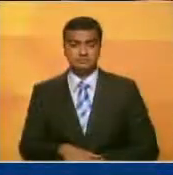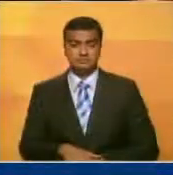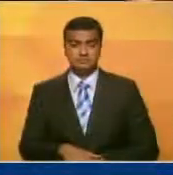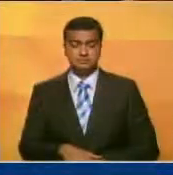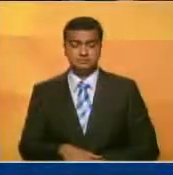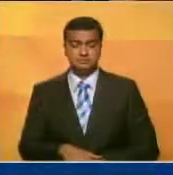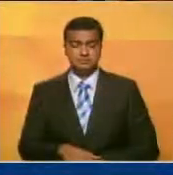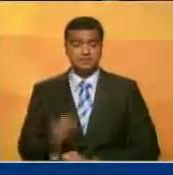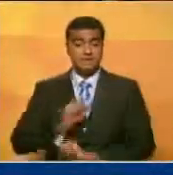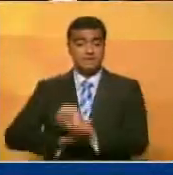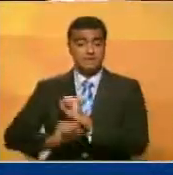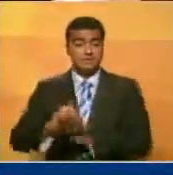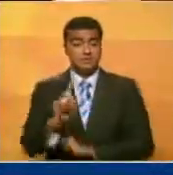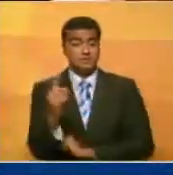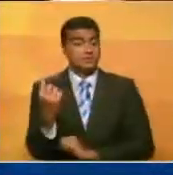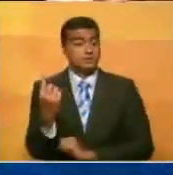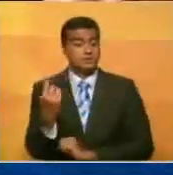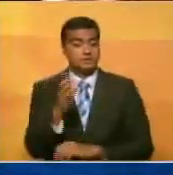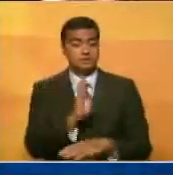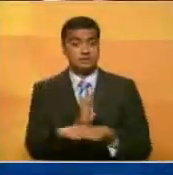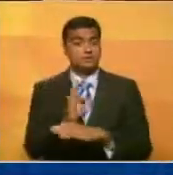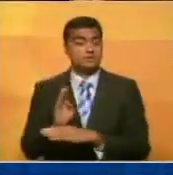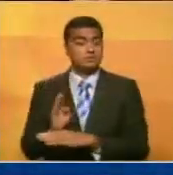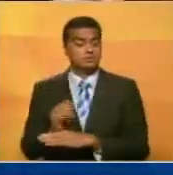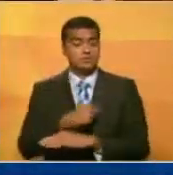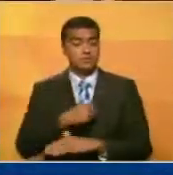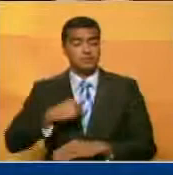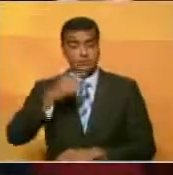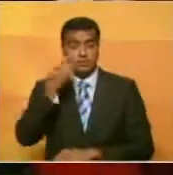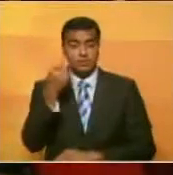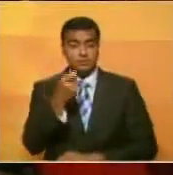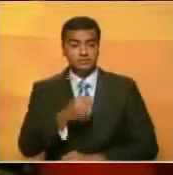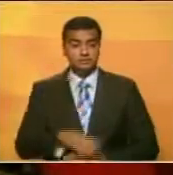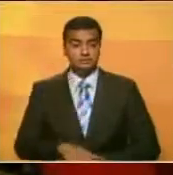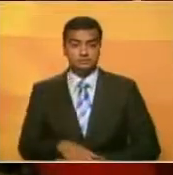importante de la defensa, de la soberanía y la seguridad de nuestra patria.